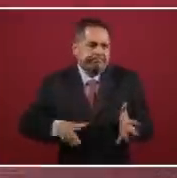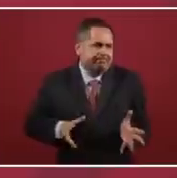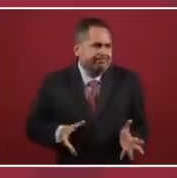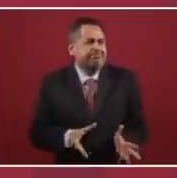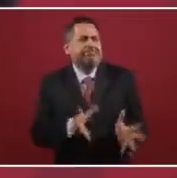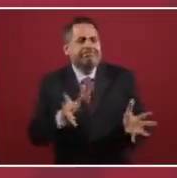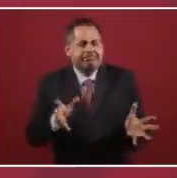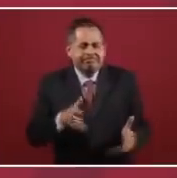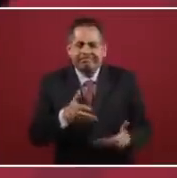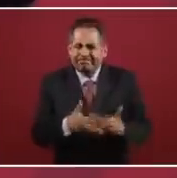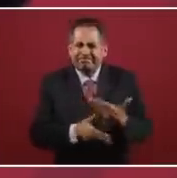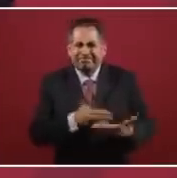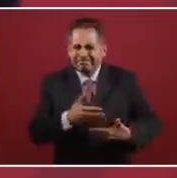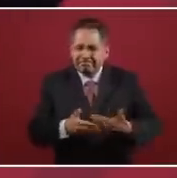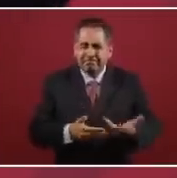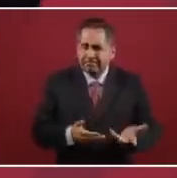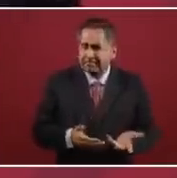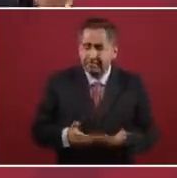el gobierno era